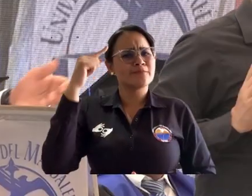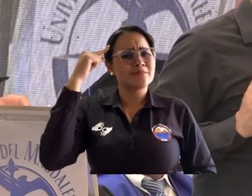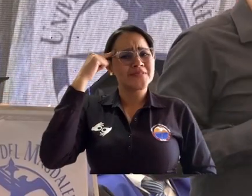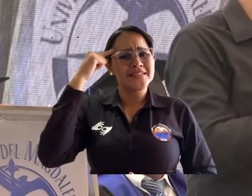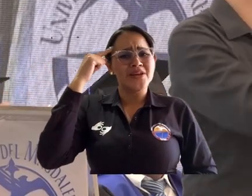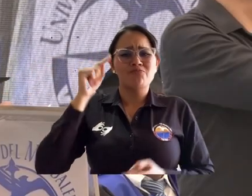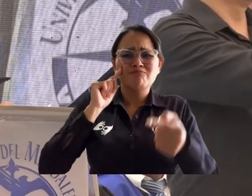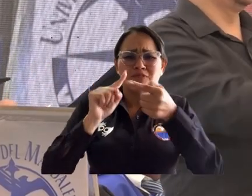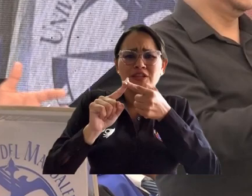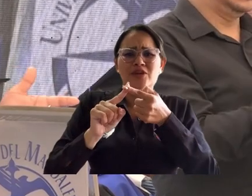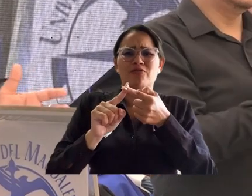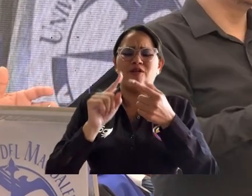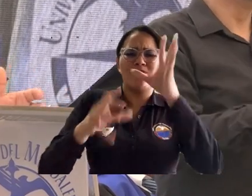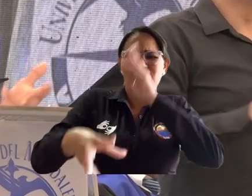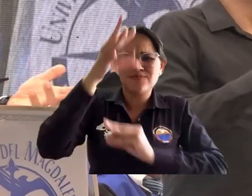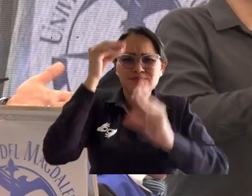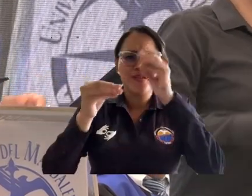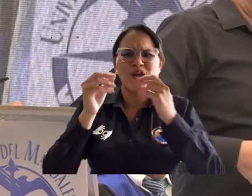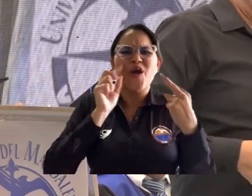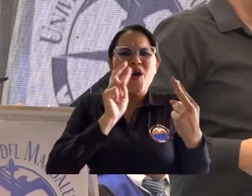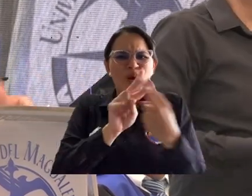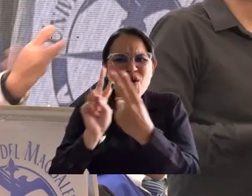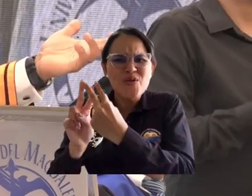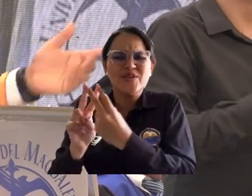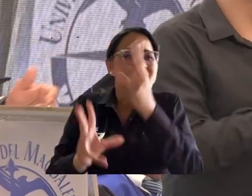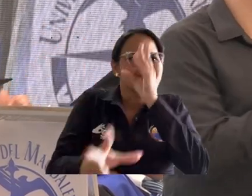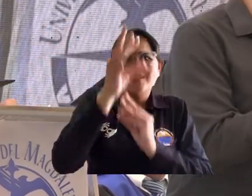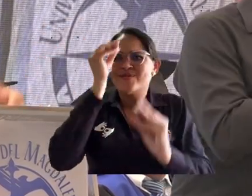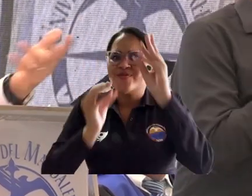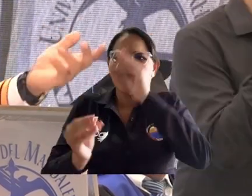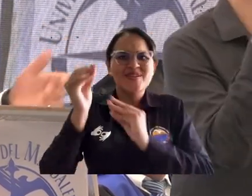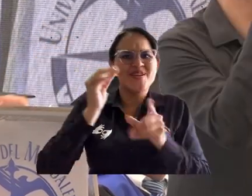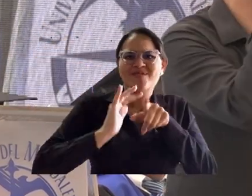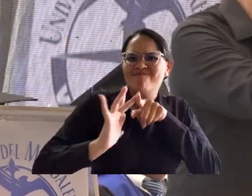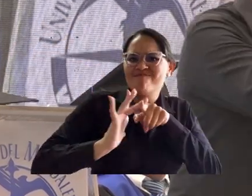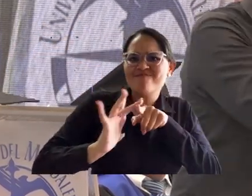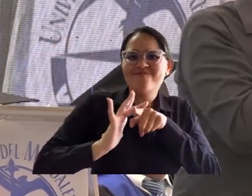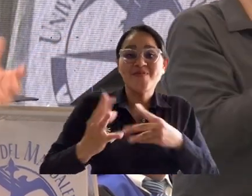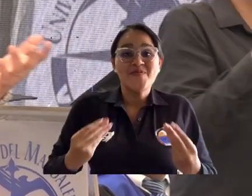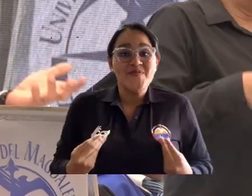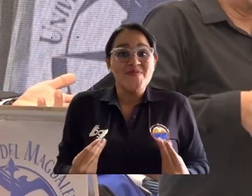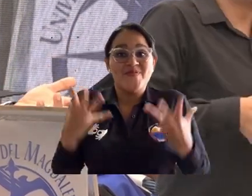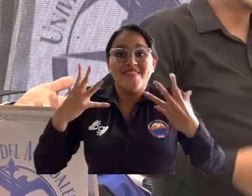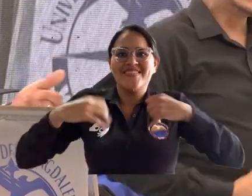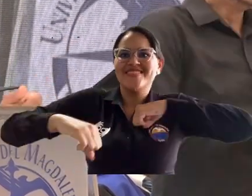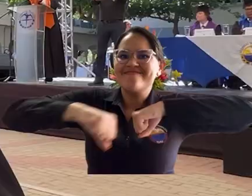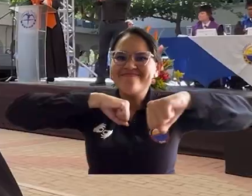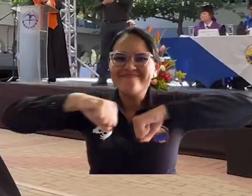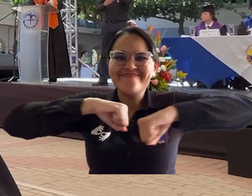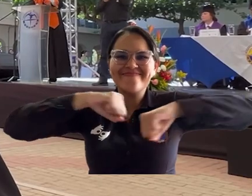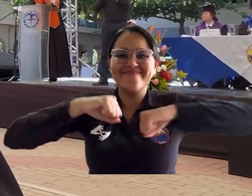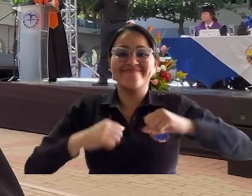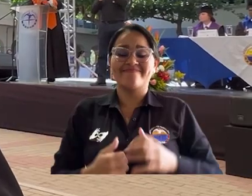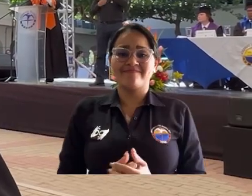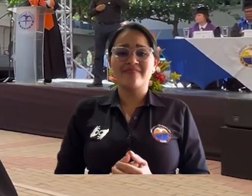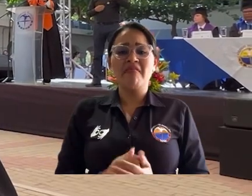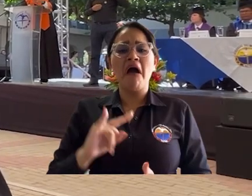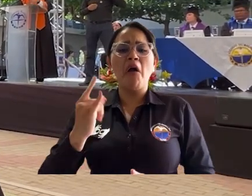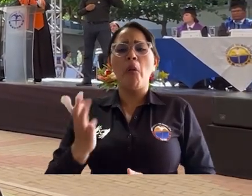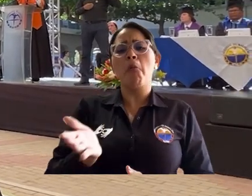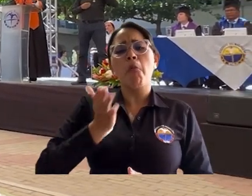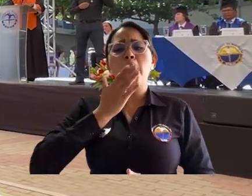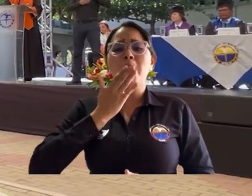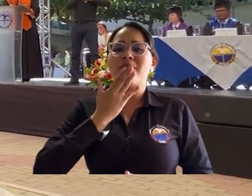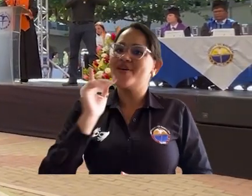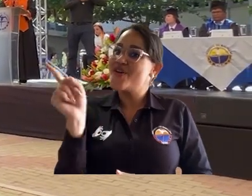Nunca pierdan el hambre de aprender, de conocer, de comer cosas nuevas, de experimentar, de vivir la vida. Nunca se sientan llenos